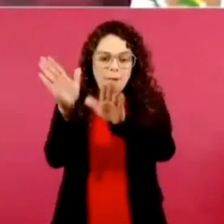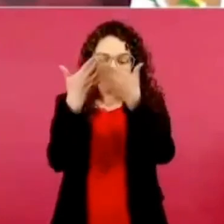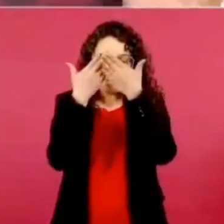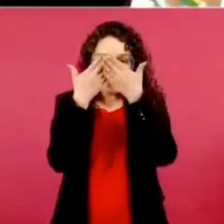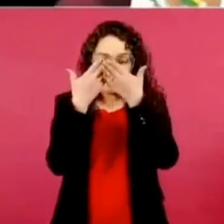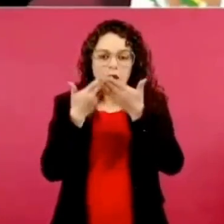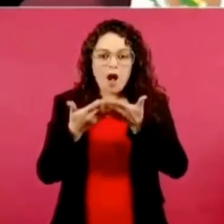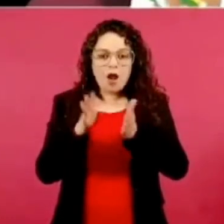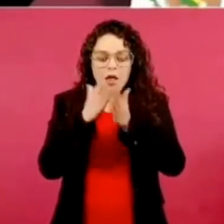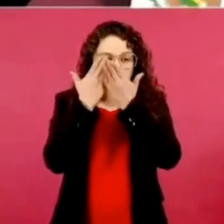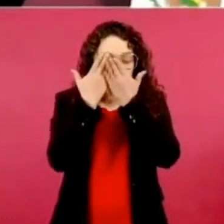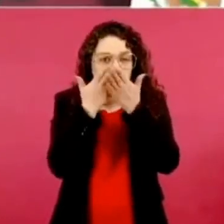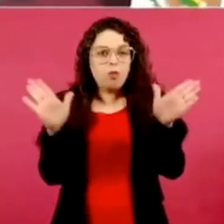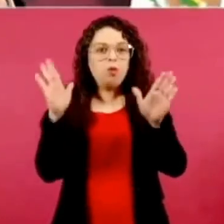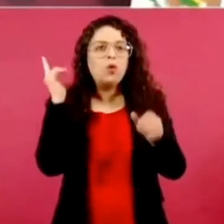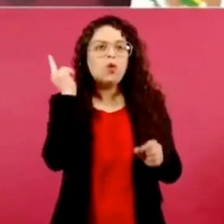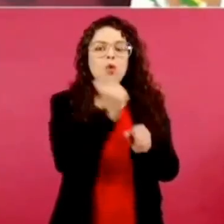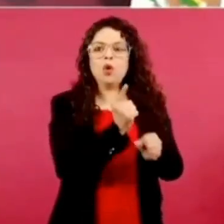Cuando